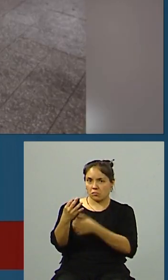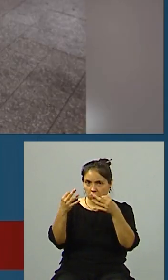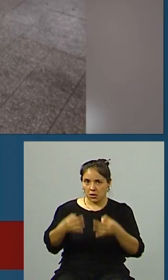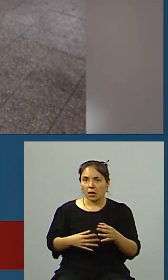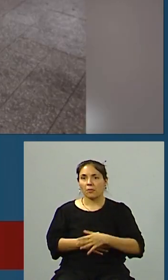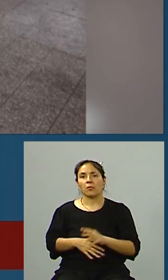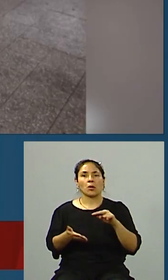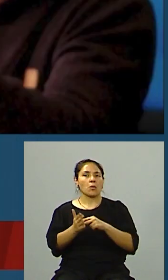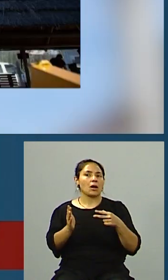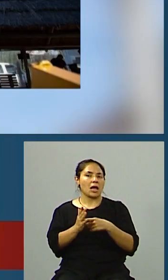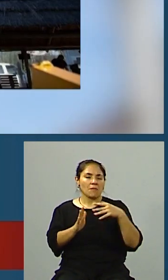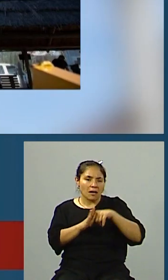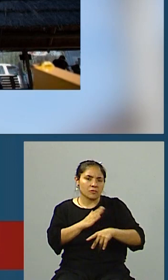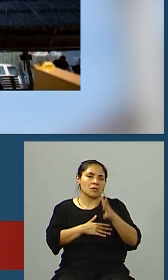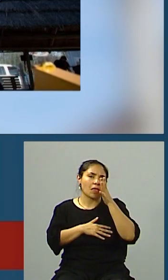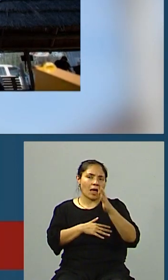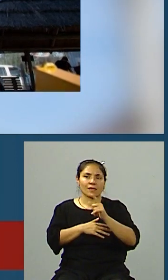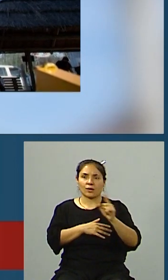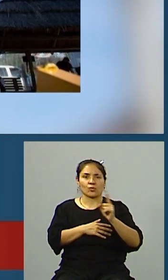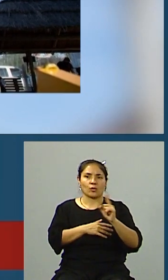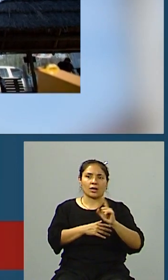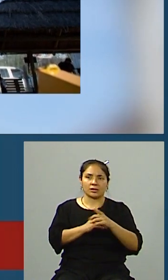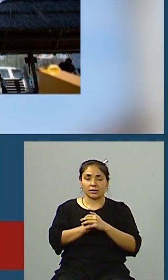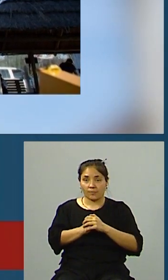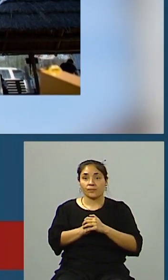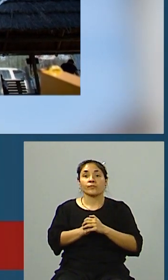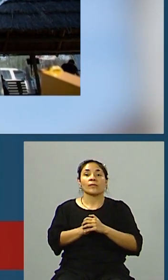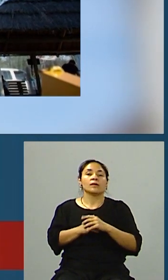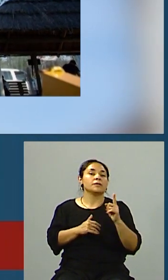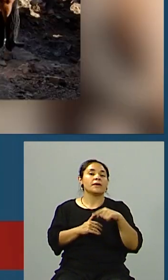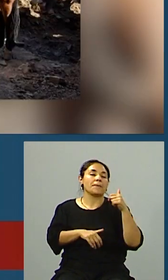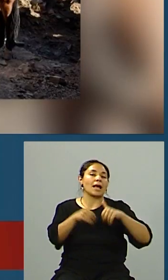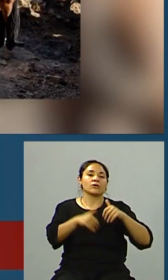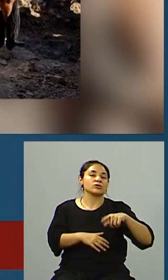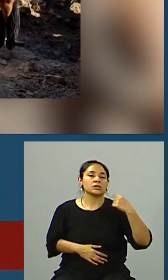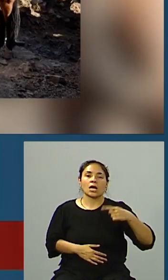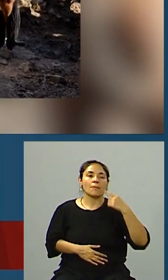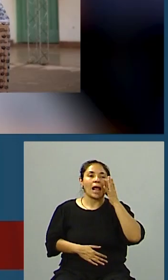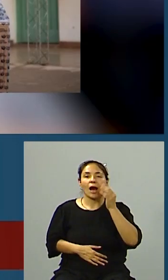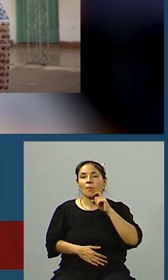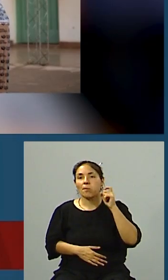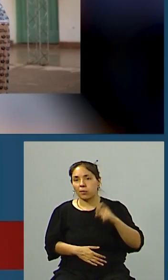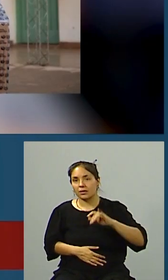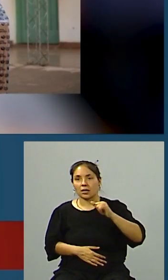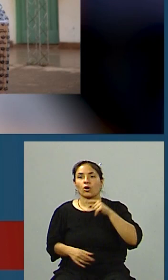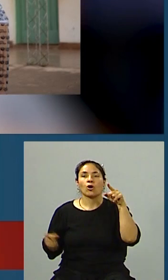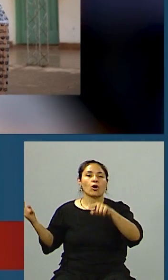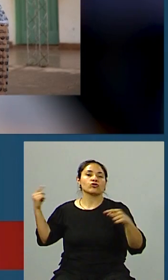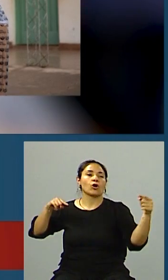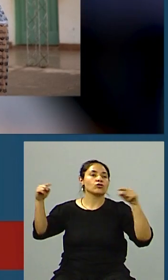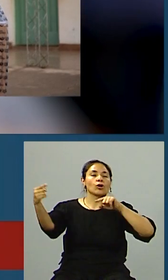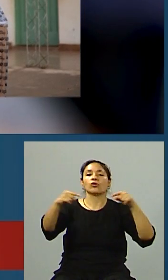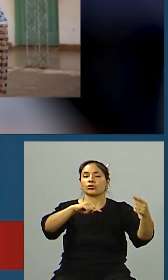tenido grandes inconvenientes, más allá de que todas las elecciones tenemos alguna que otra irregularidad señalada por alguno que otro